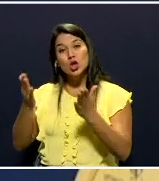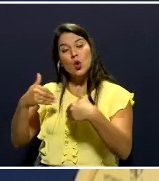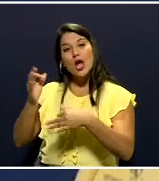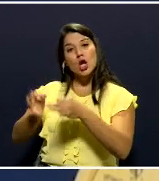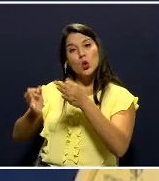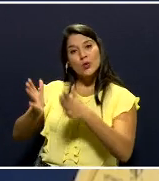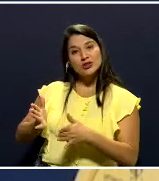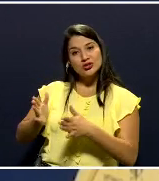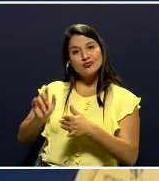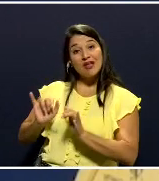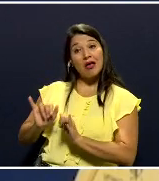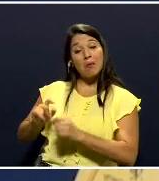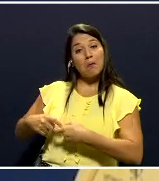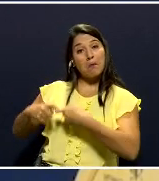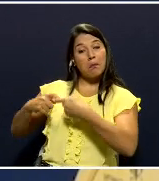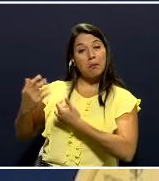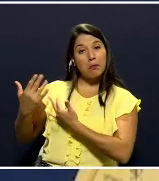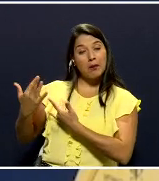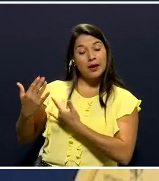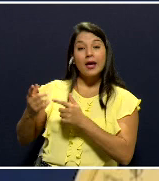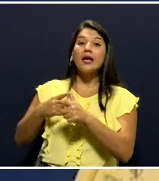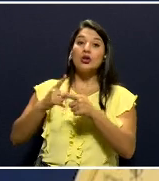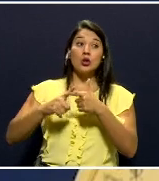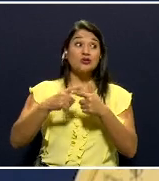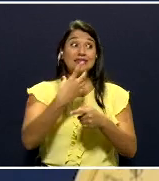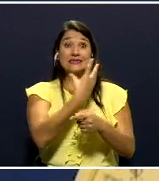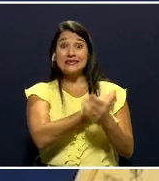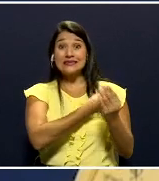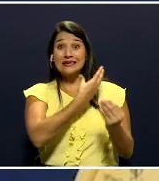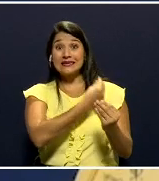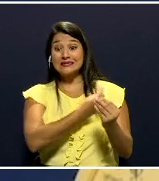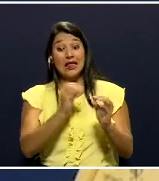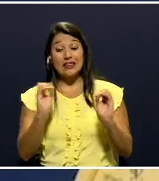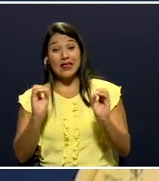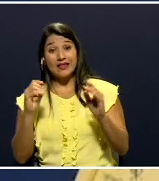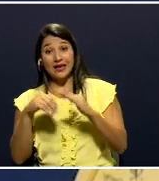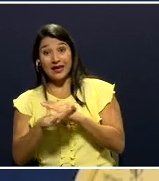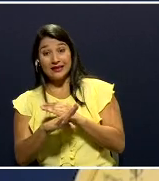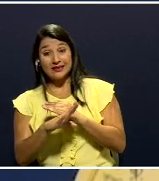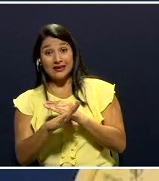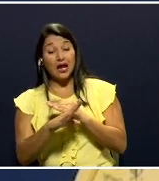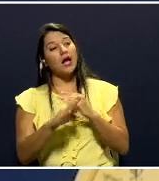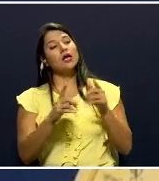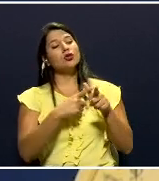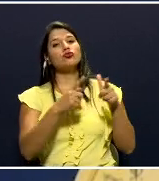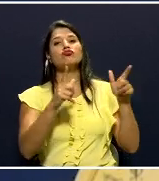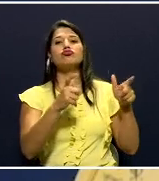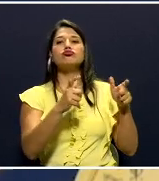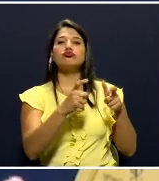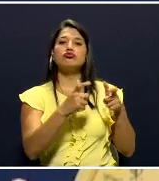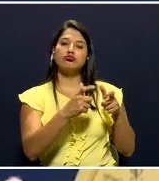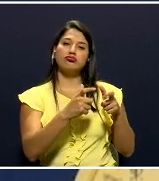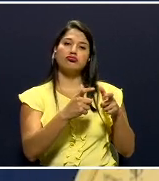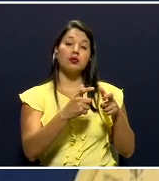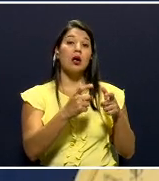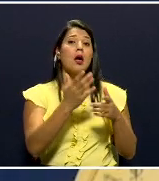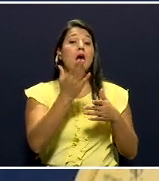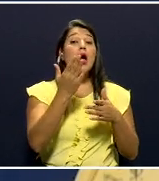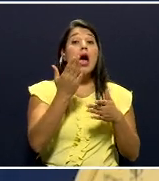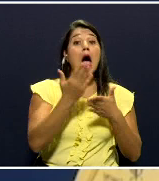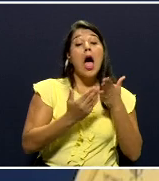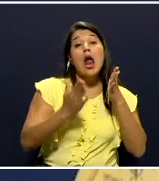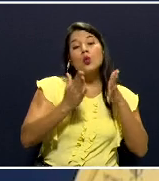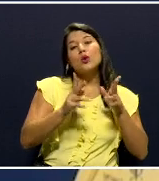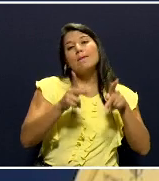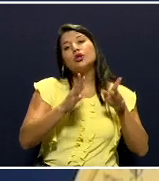algunas personas que están en nuestras celdas, son personas que están esperando algún tipo de audiencia o que fueron aprehendidas